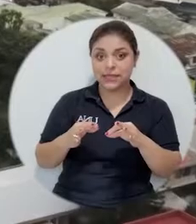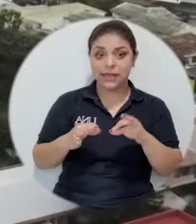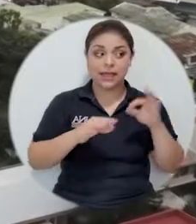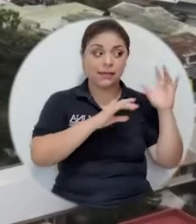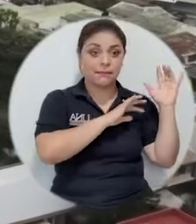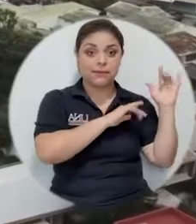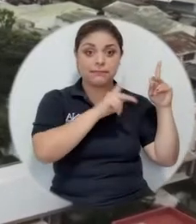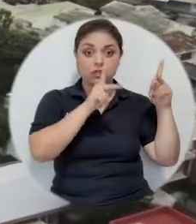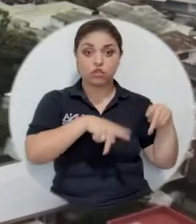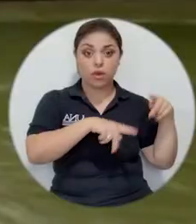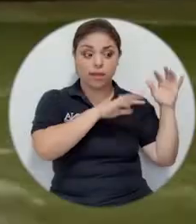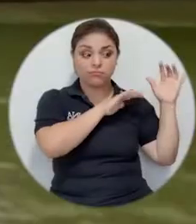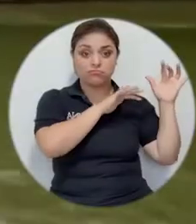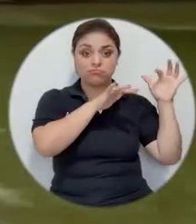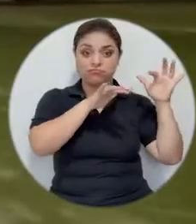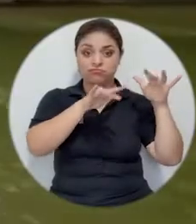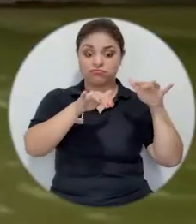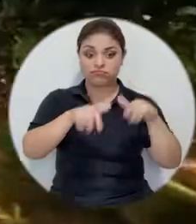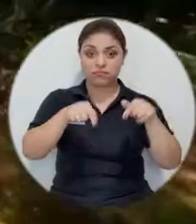del migrante